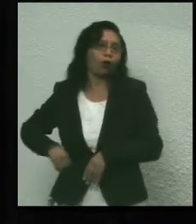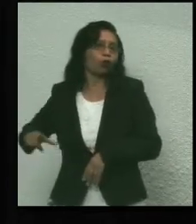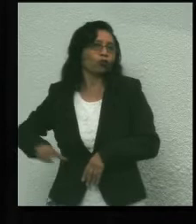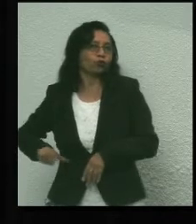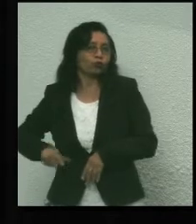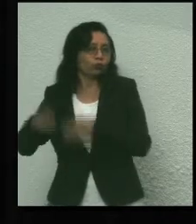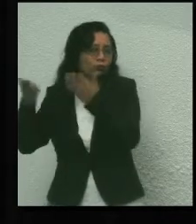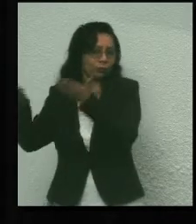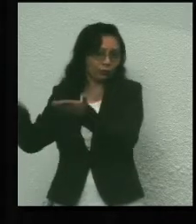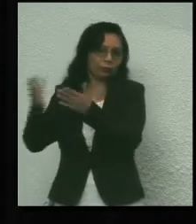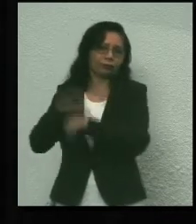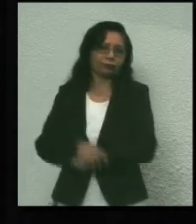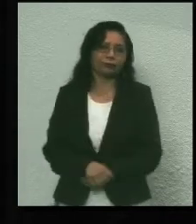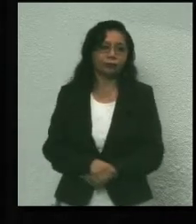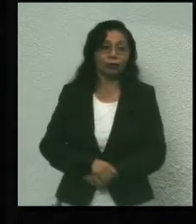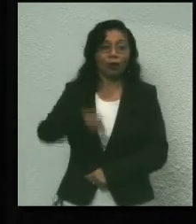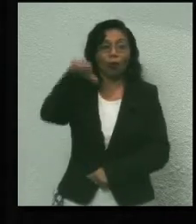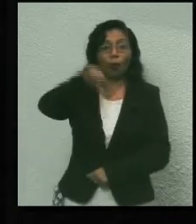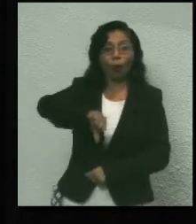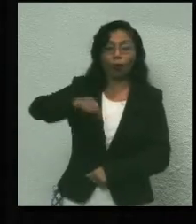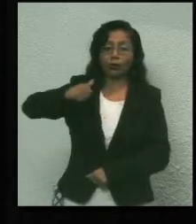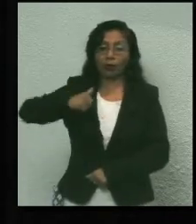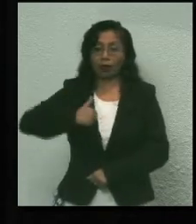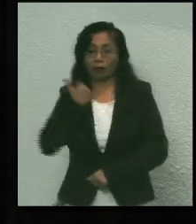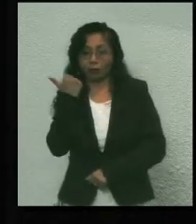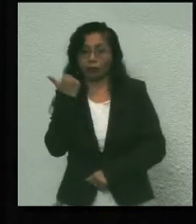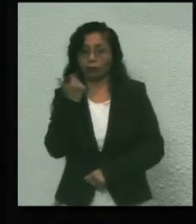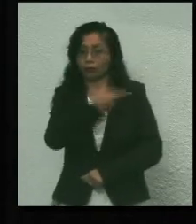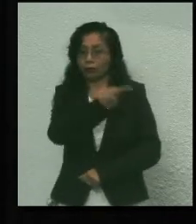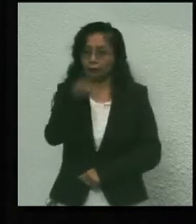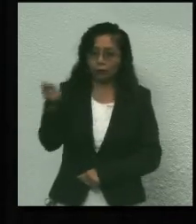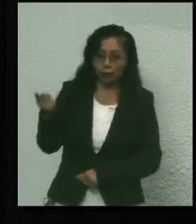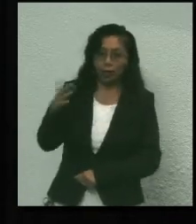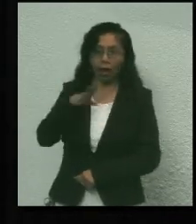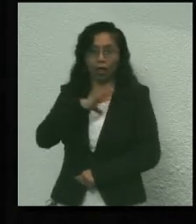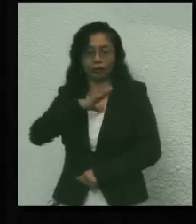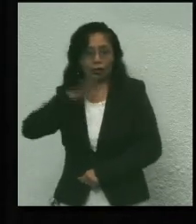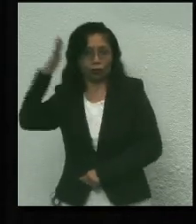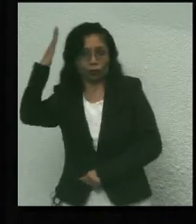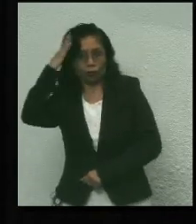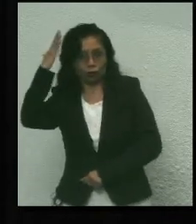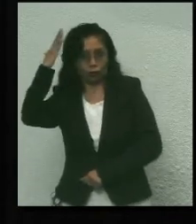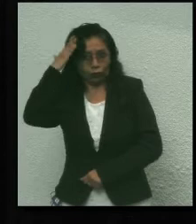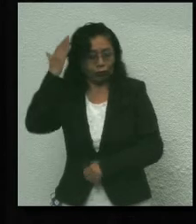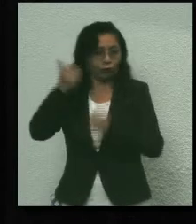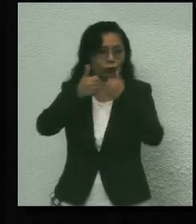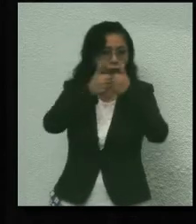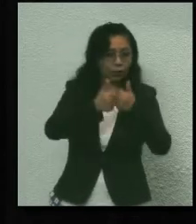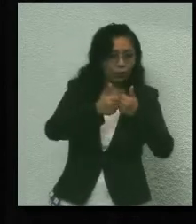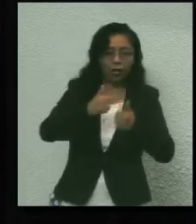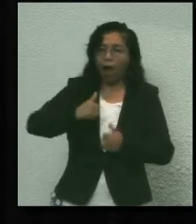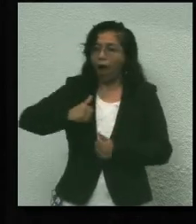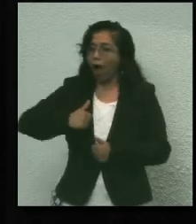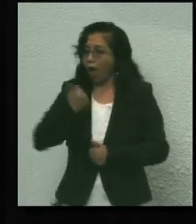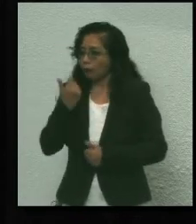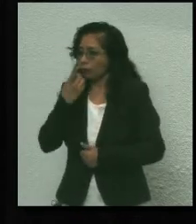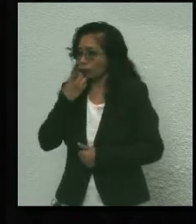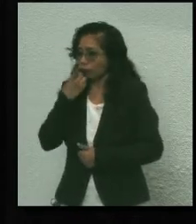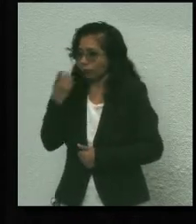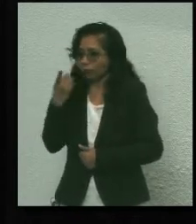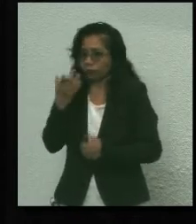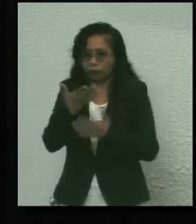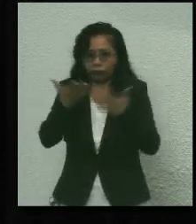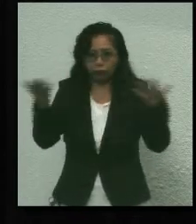Hoy, aprovechando que se encuentran los liderazgos de todo el Estado, aprovecho para solicitar